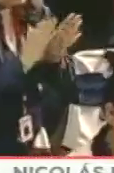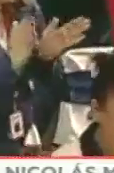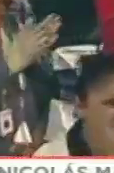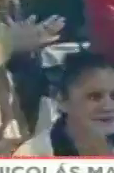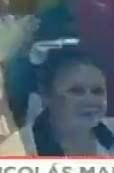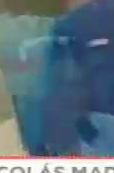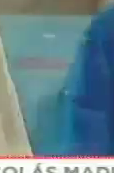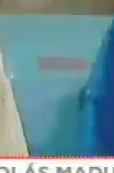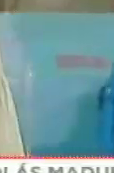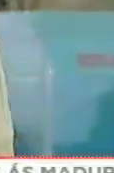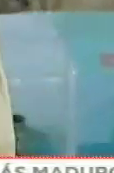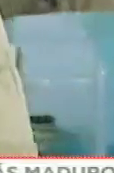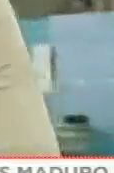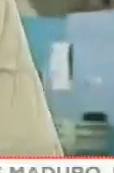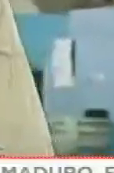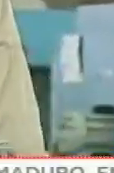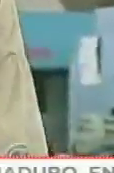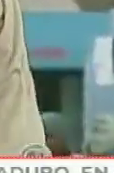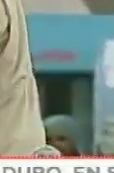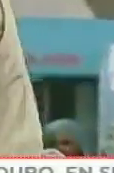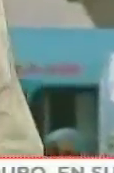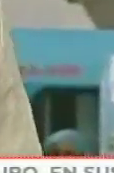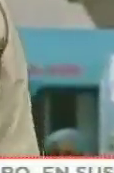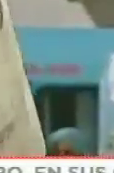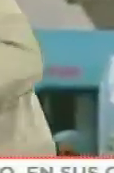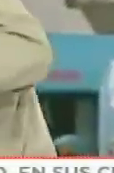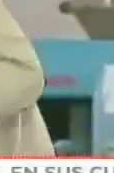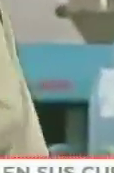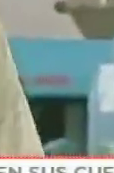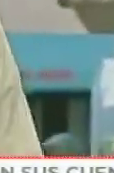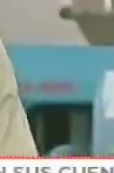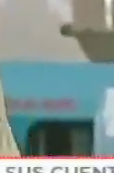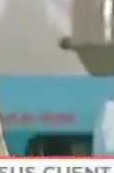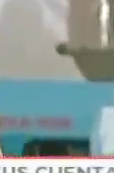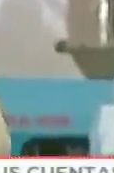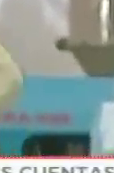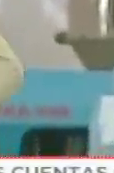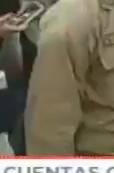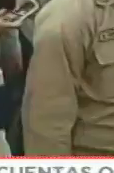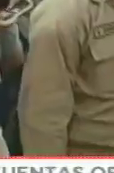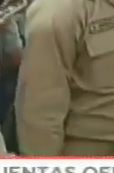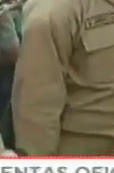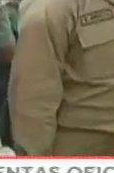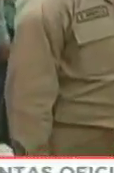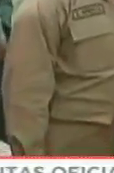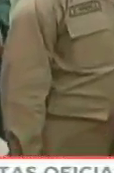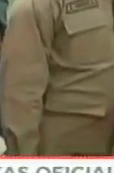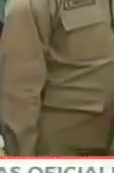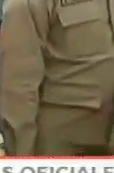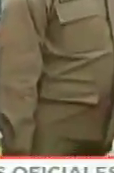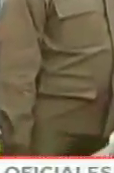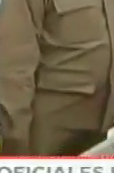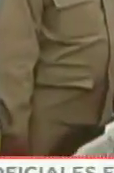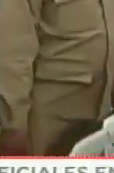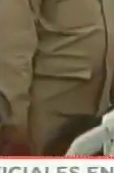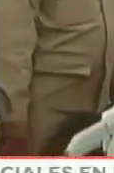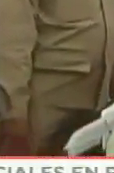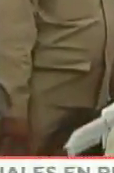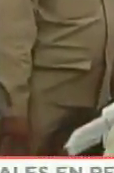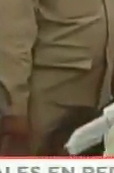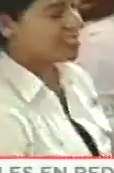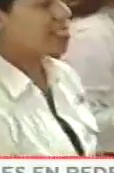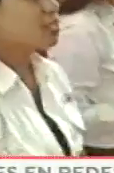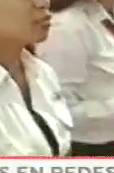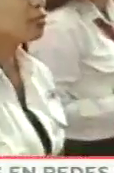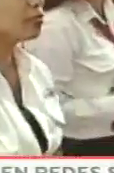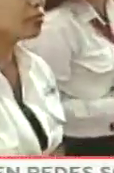daría al pueblo venezolano. Bolívar no juró en vano, siempre